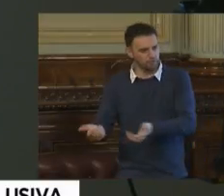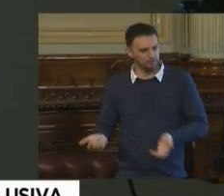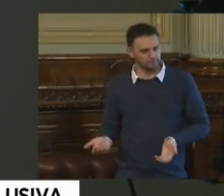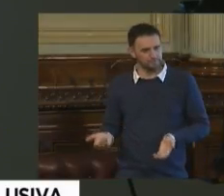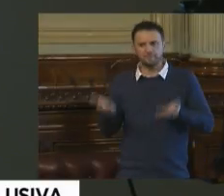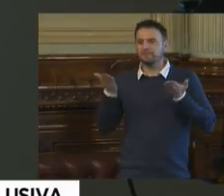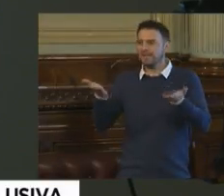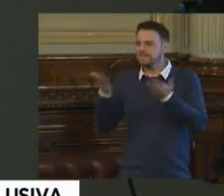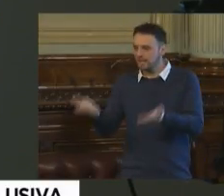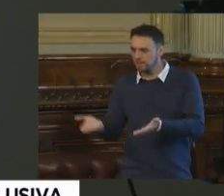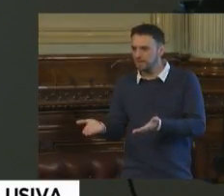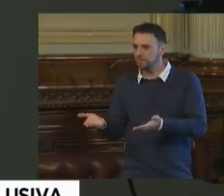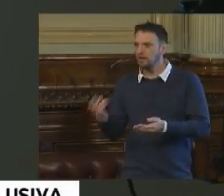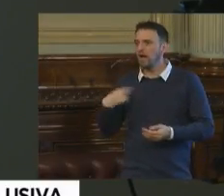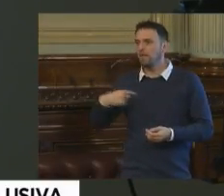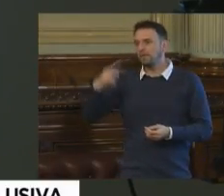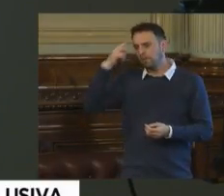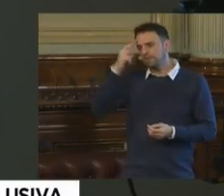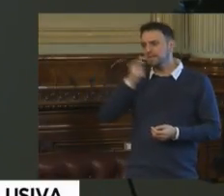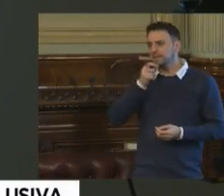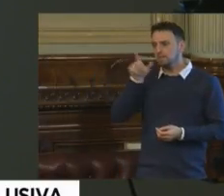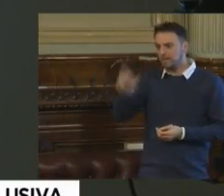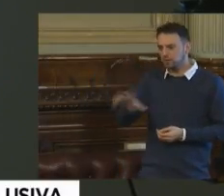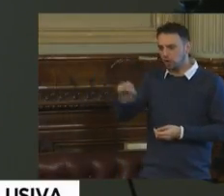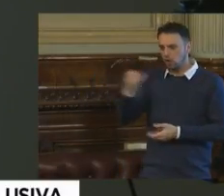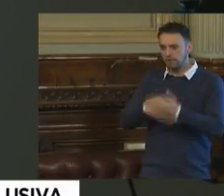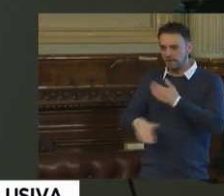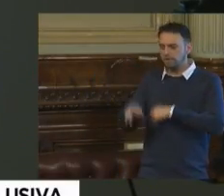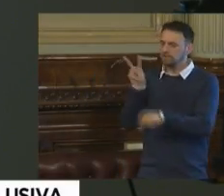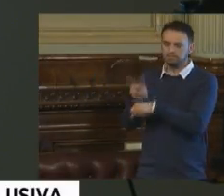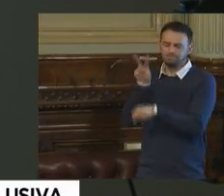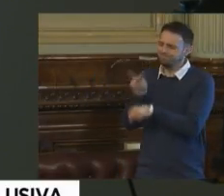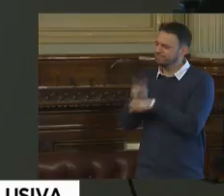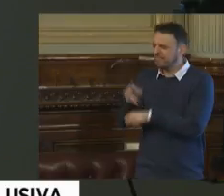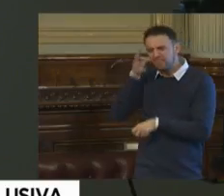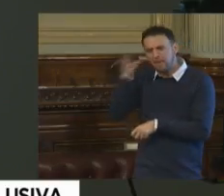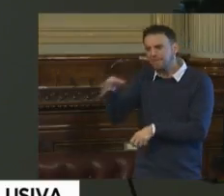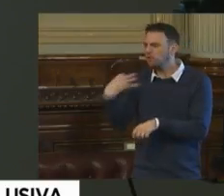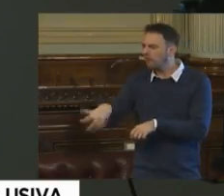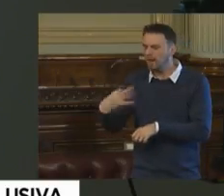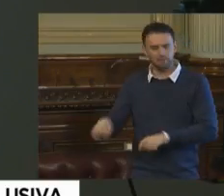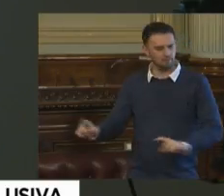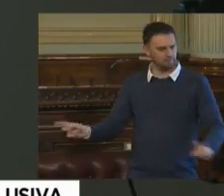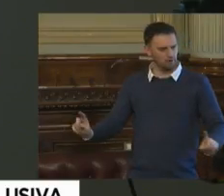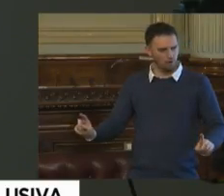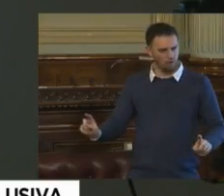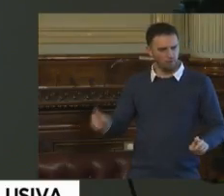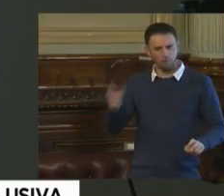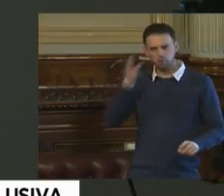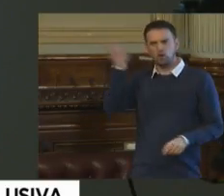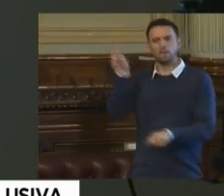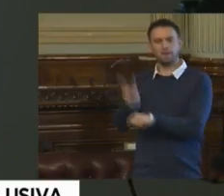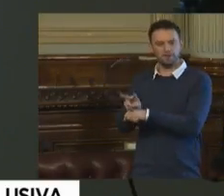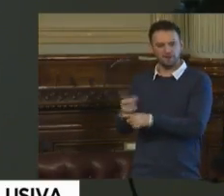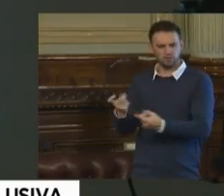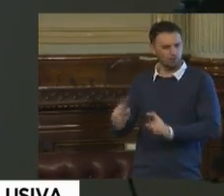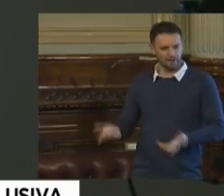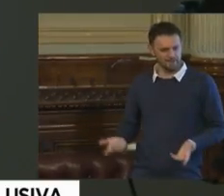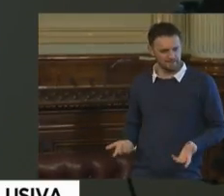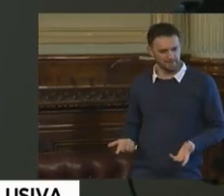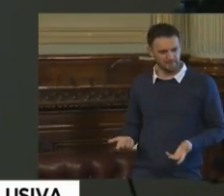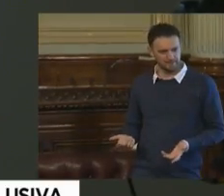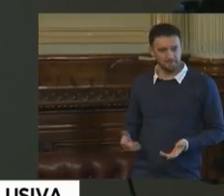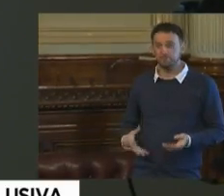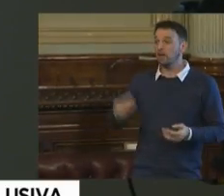pero digamos nunca hay que sustituir las capacidades de una persona y generar una sobreprotección porque entonces